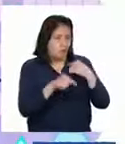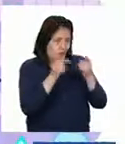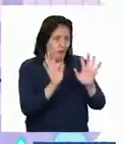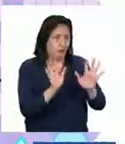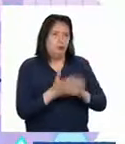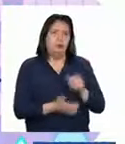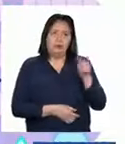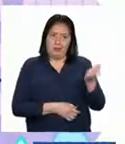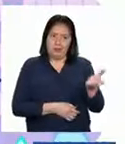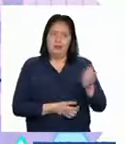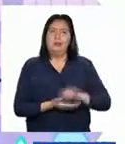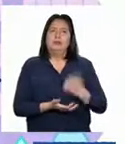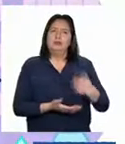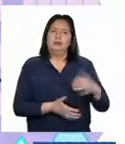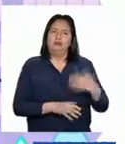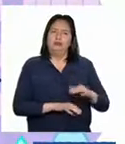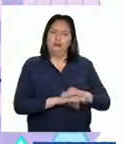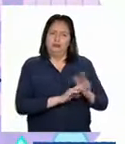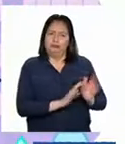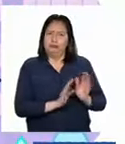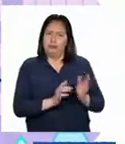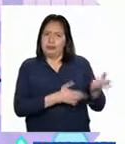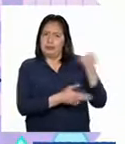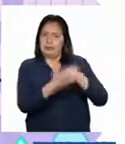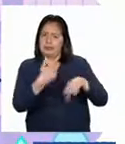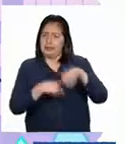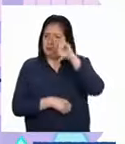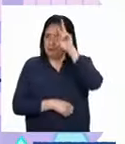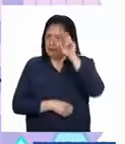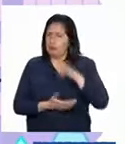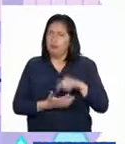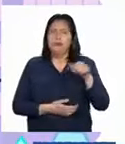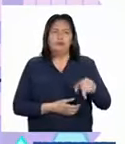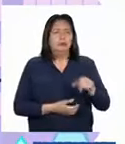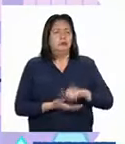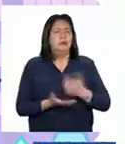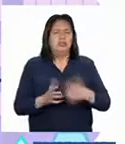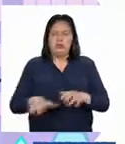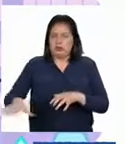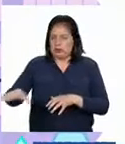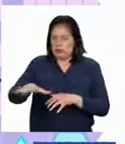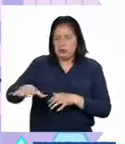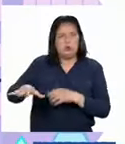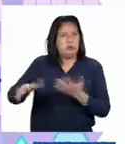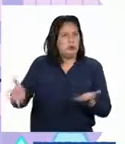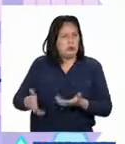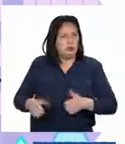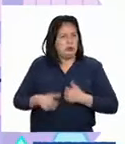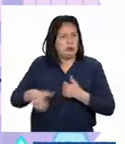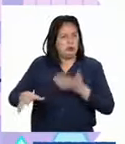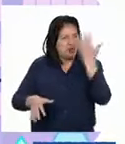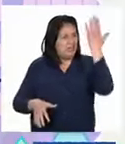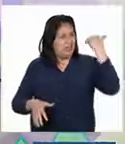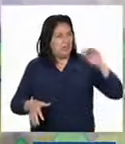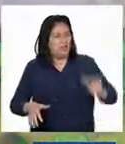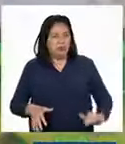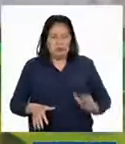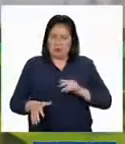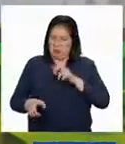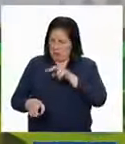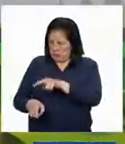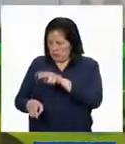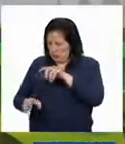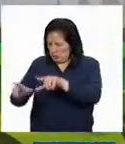cuento. Marino estaba preparado para regresar al Perú cuando entonces se enteró que el humedal que existía donde vivió en su infancia estaba